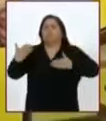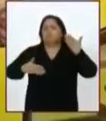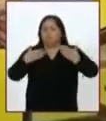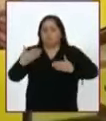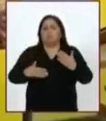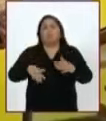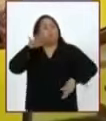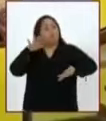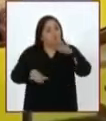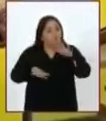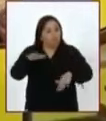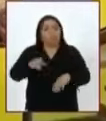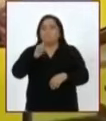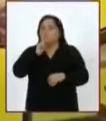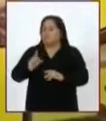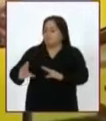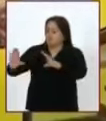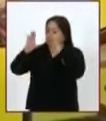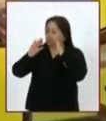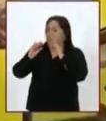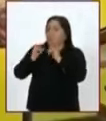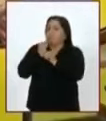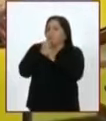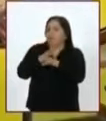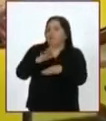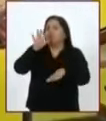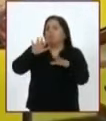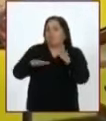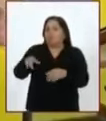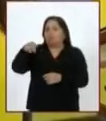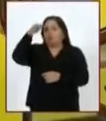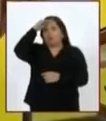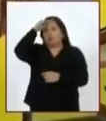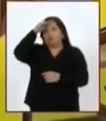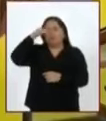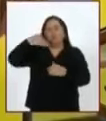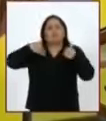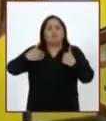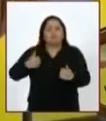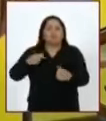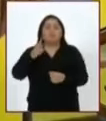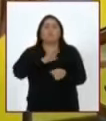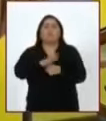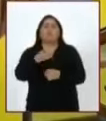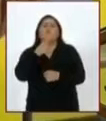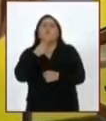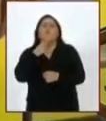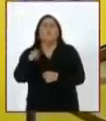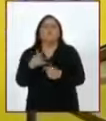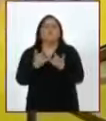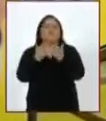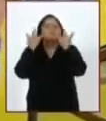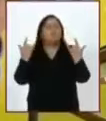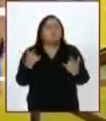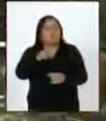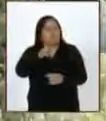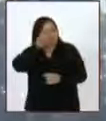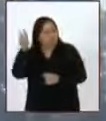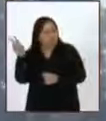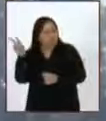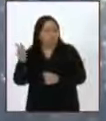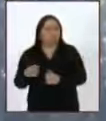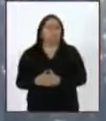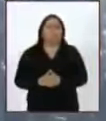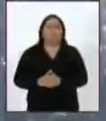A veces también nos enseñan, nos informan o nos hacen reflexionar. ¿Saben qué uso se les da a la historieta? Veamos.